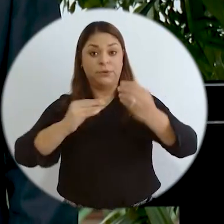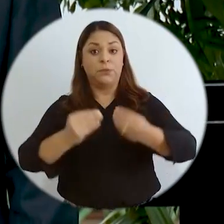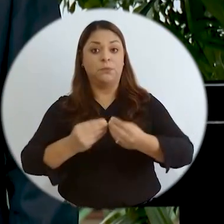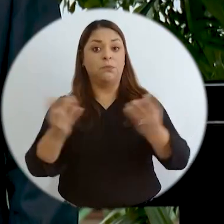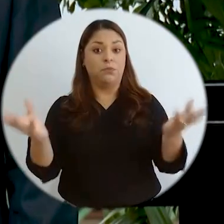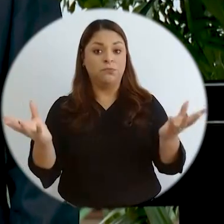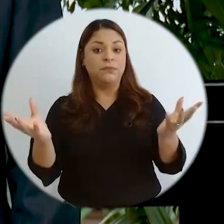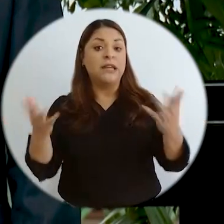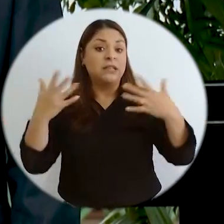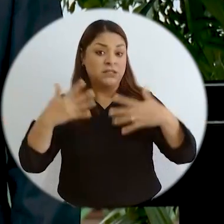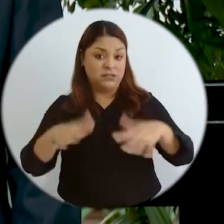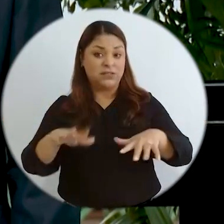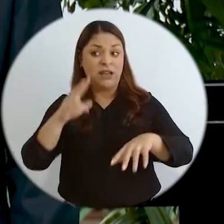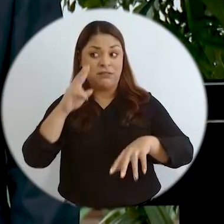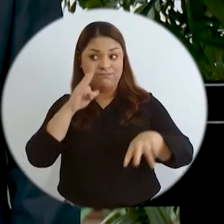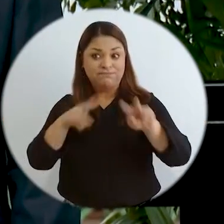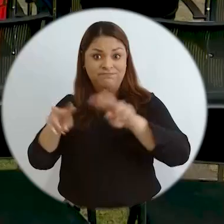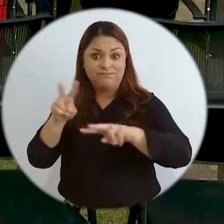directa